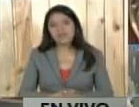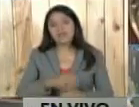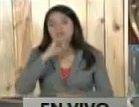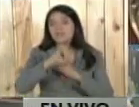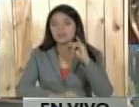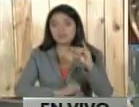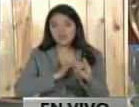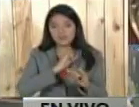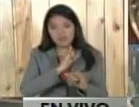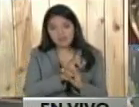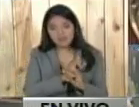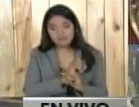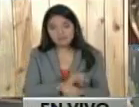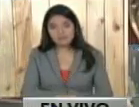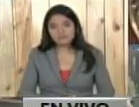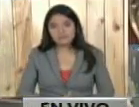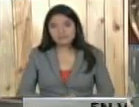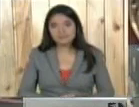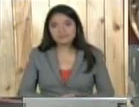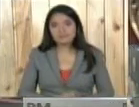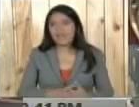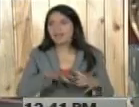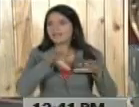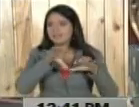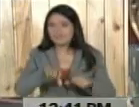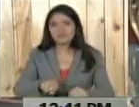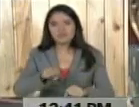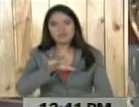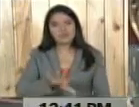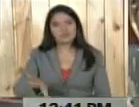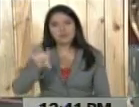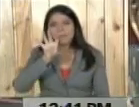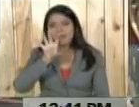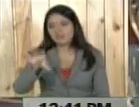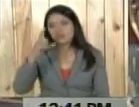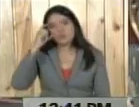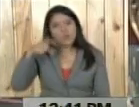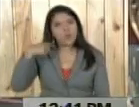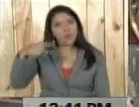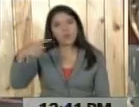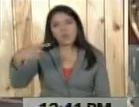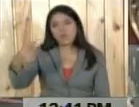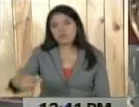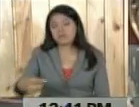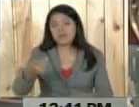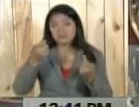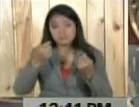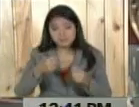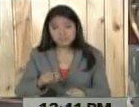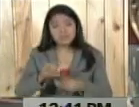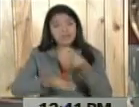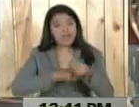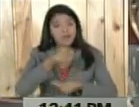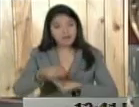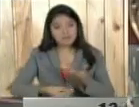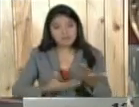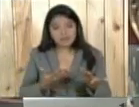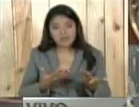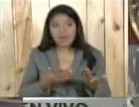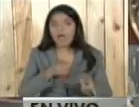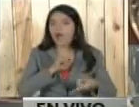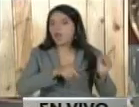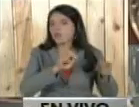internacional, a la intervención de nuestro país, que todos los días pretenden y hacen algunos